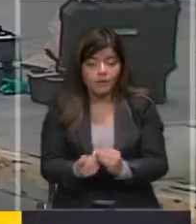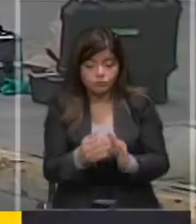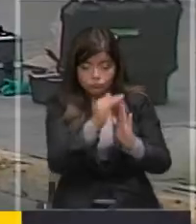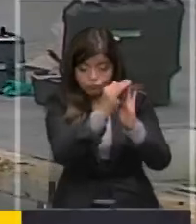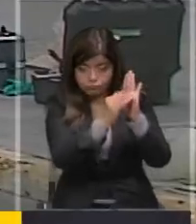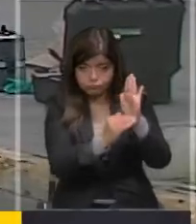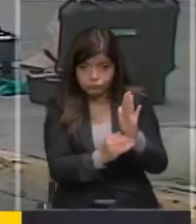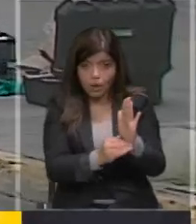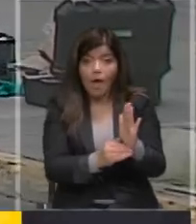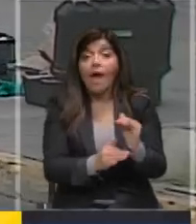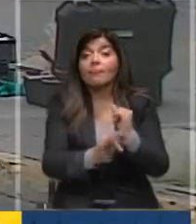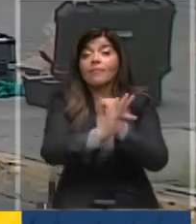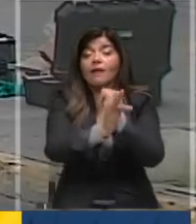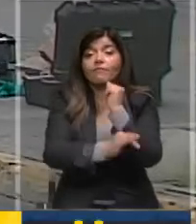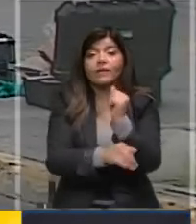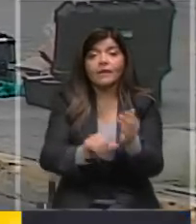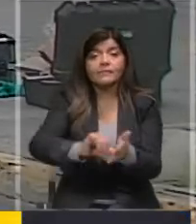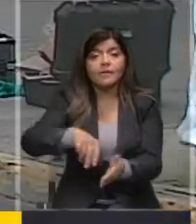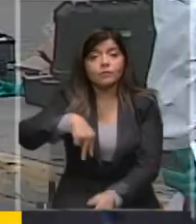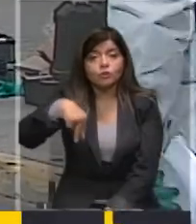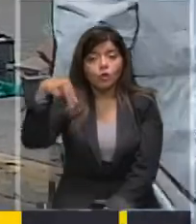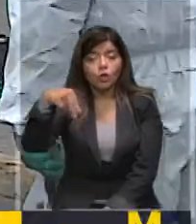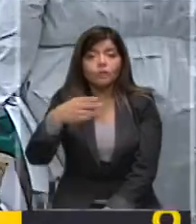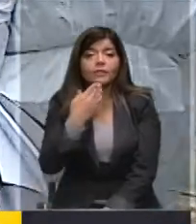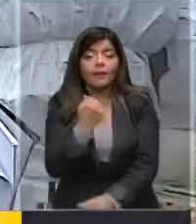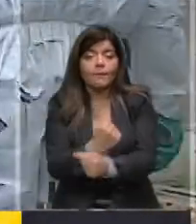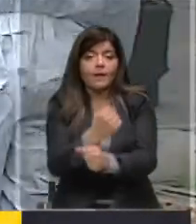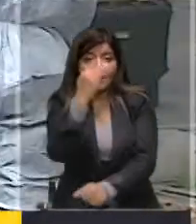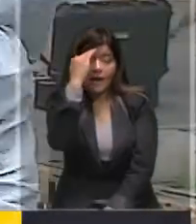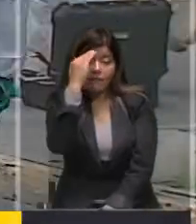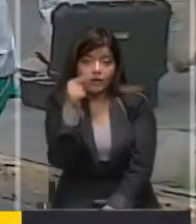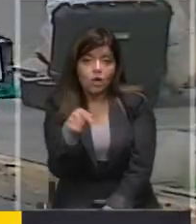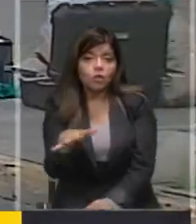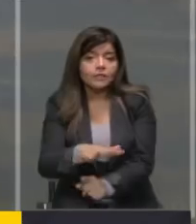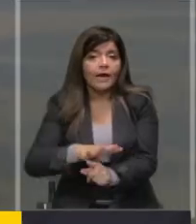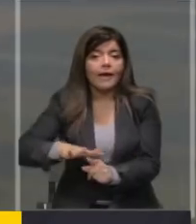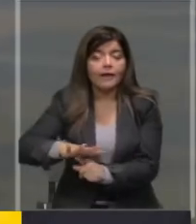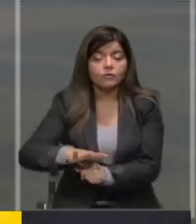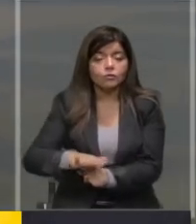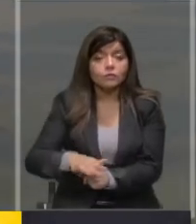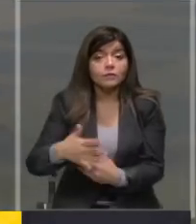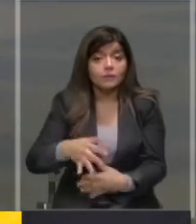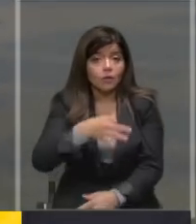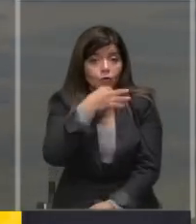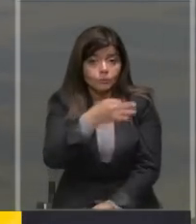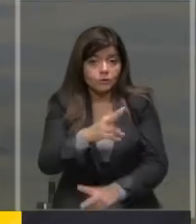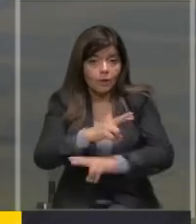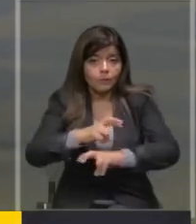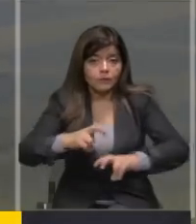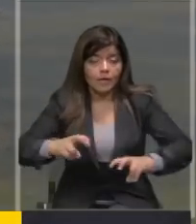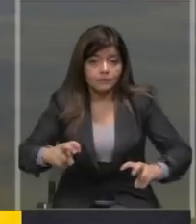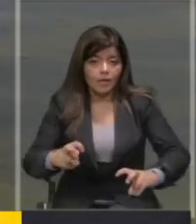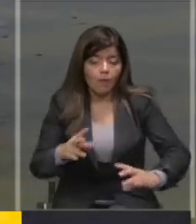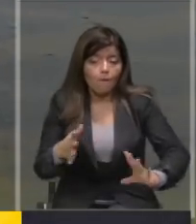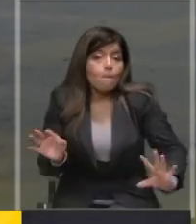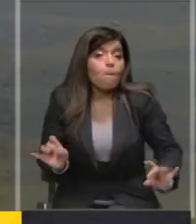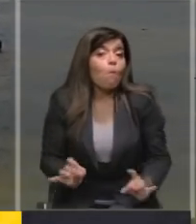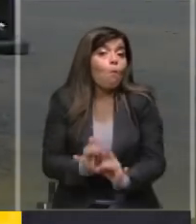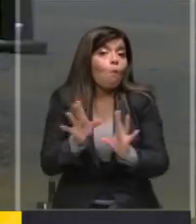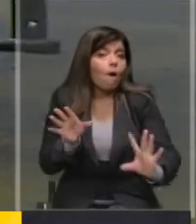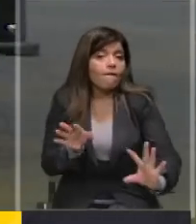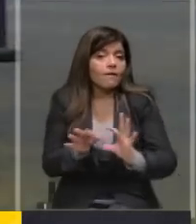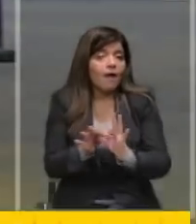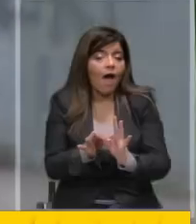recibir tanto la fiscalía centro Norte Como carabineros respecto a este caso lo decíamos se está investigando alguna vinculación que podría tener